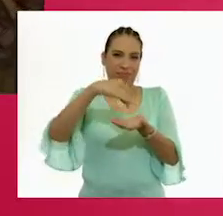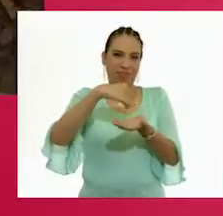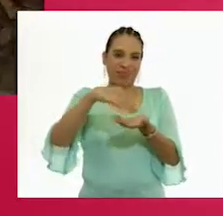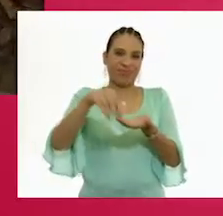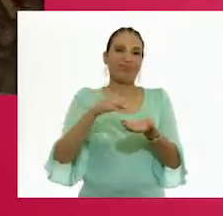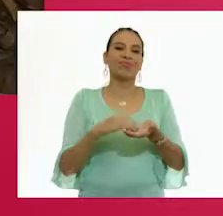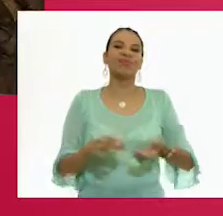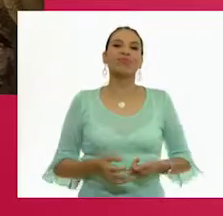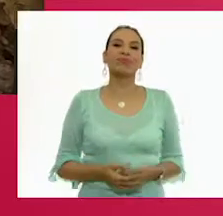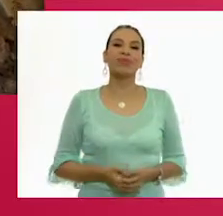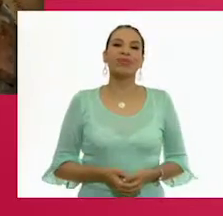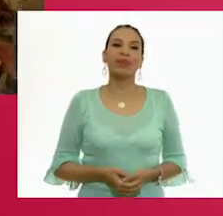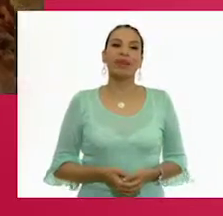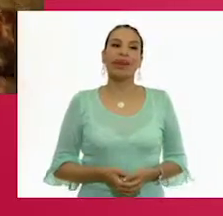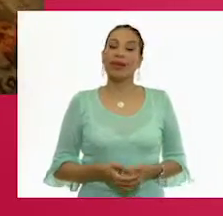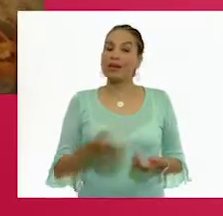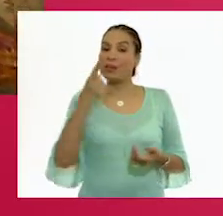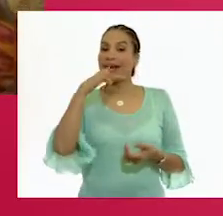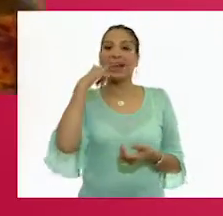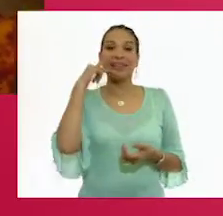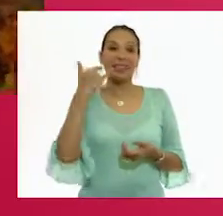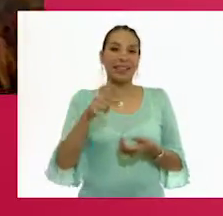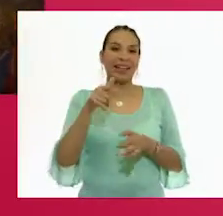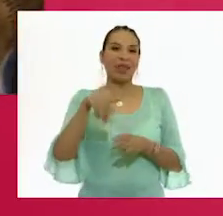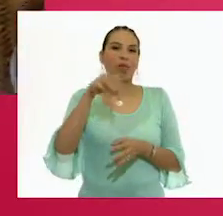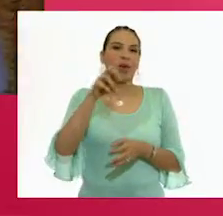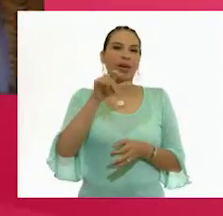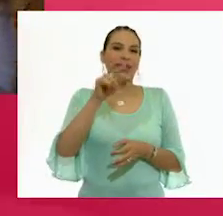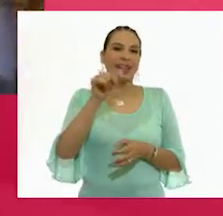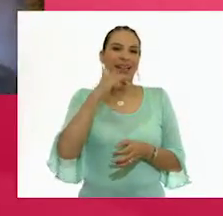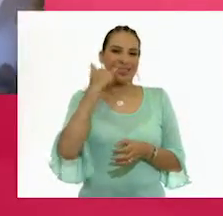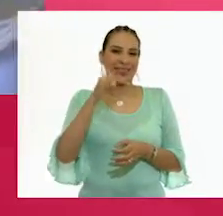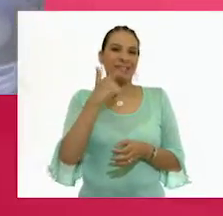Ahí está. Ahora su salsita de morita con jitomate.